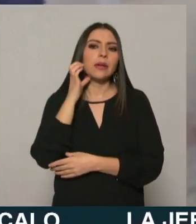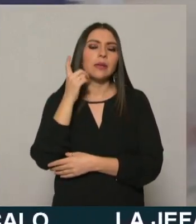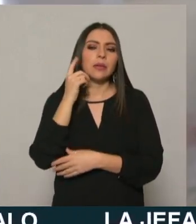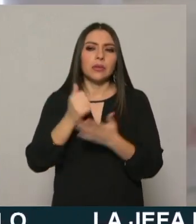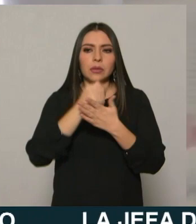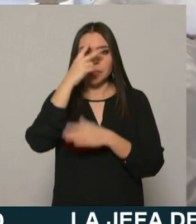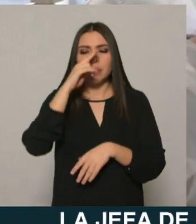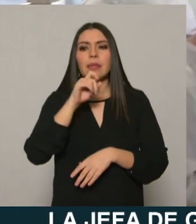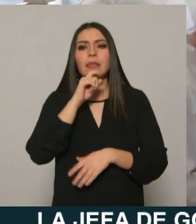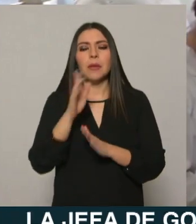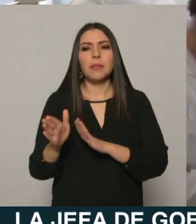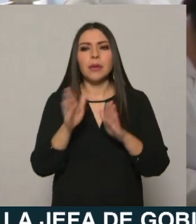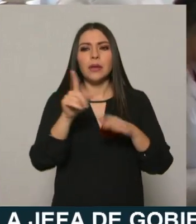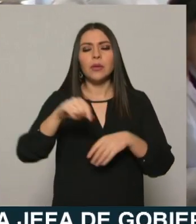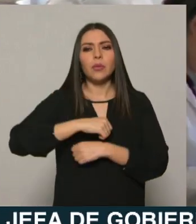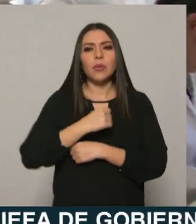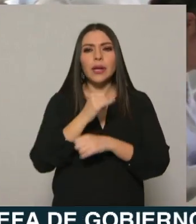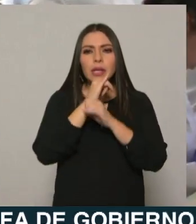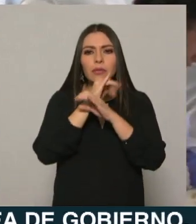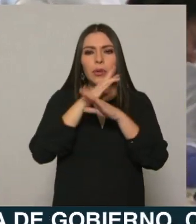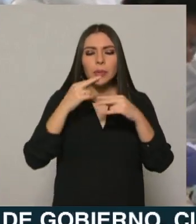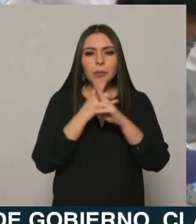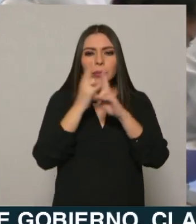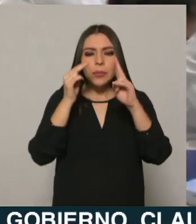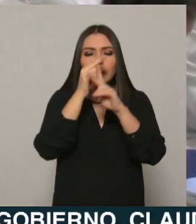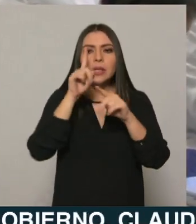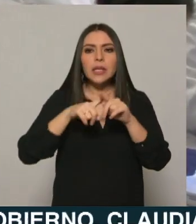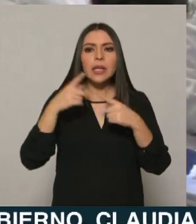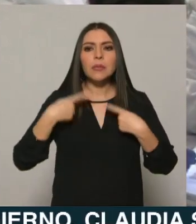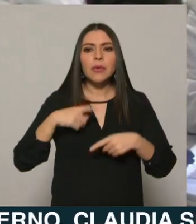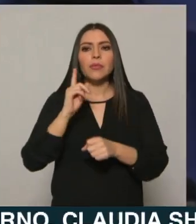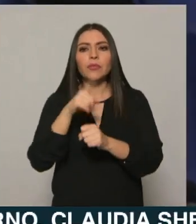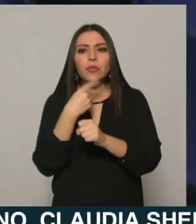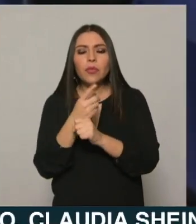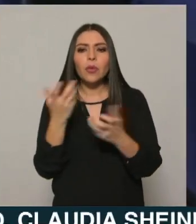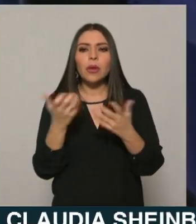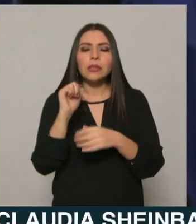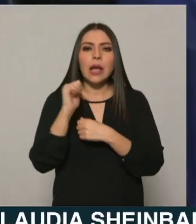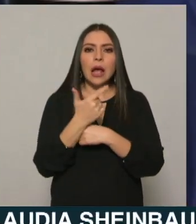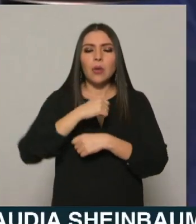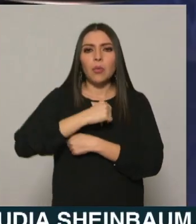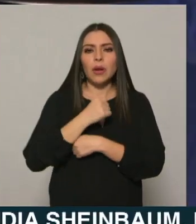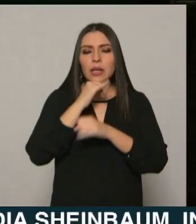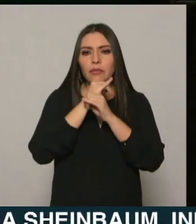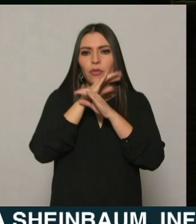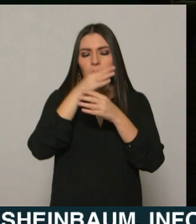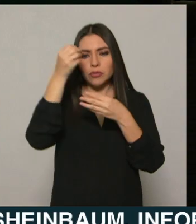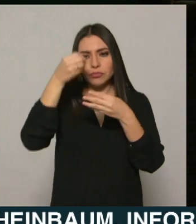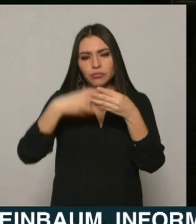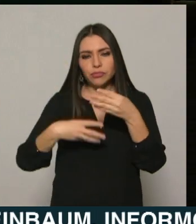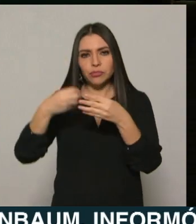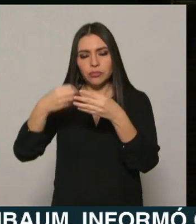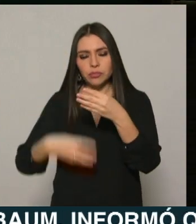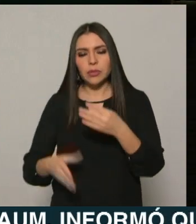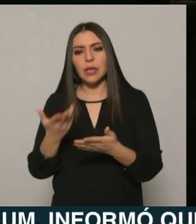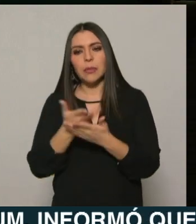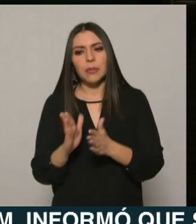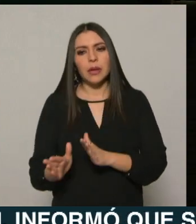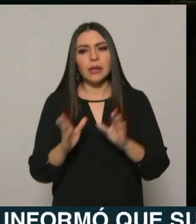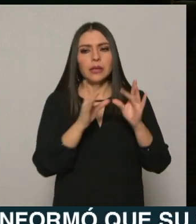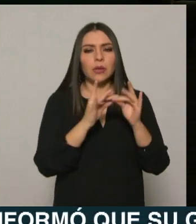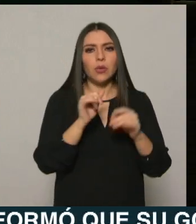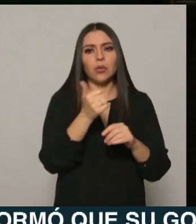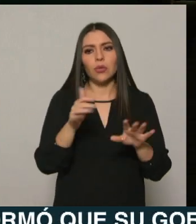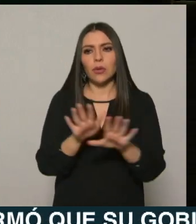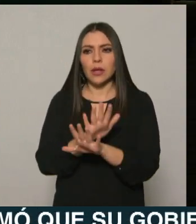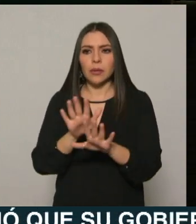delitos sexuales y la de agresores sexuales que se encuentran en discusión. Sobre este tema, también dio a conocer otros avances, la